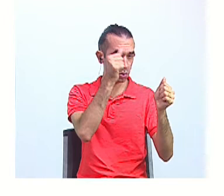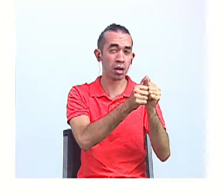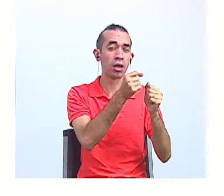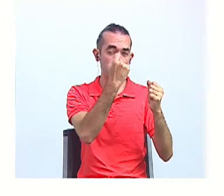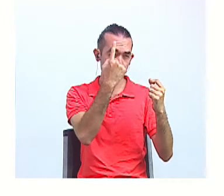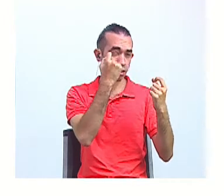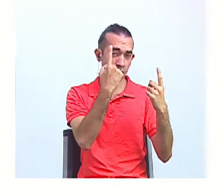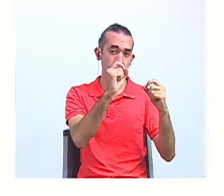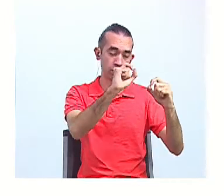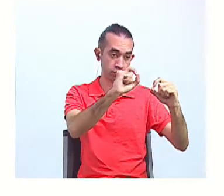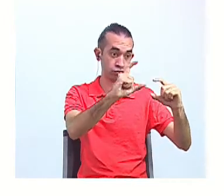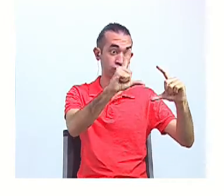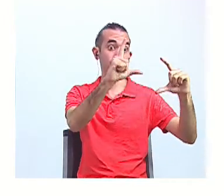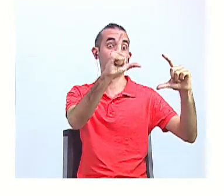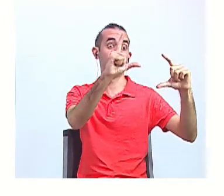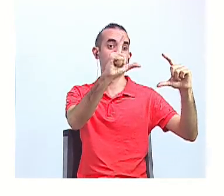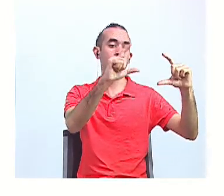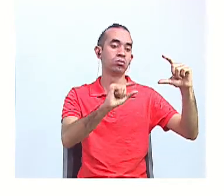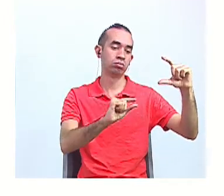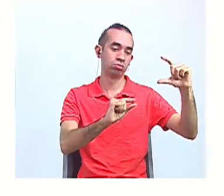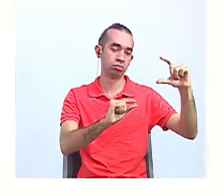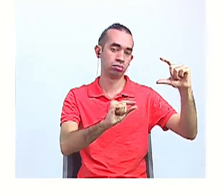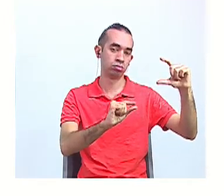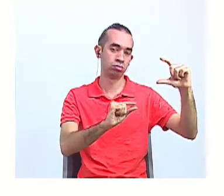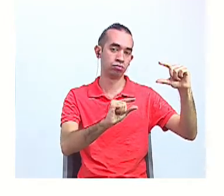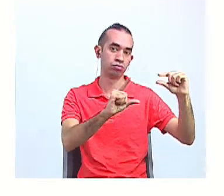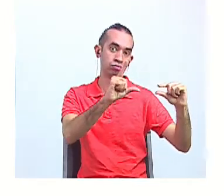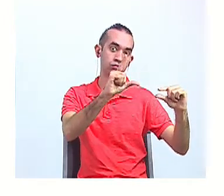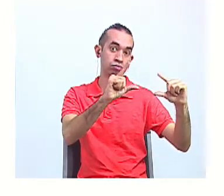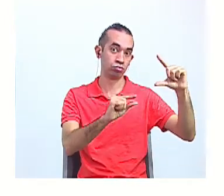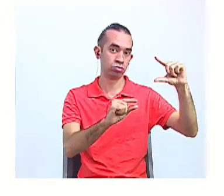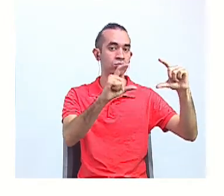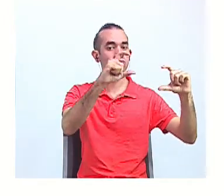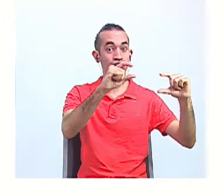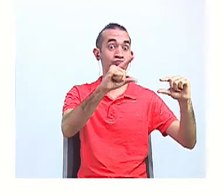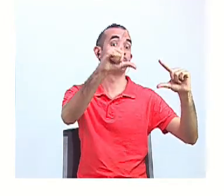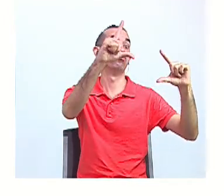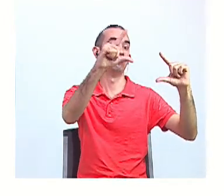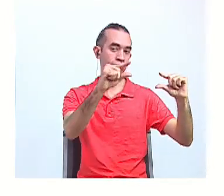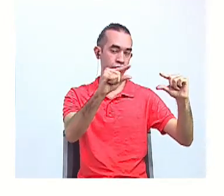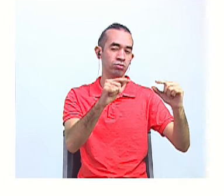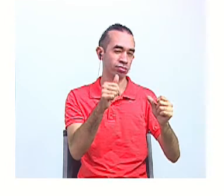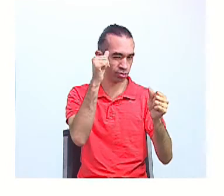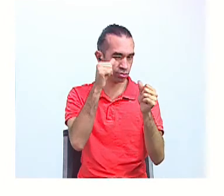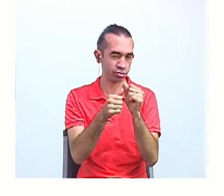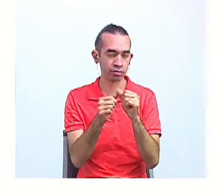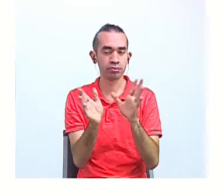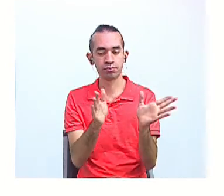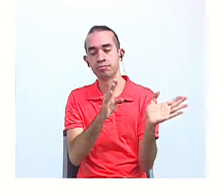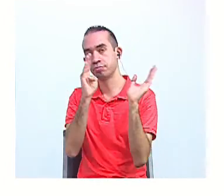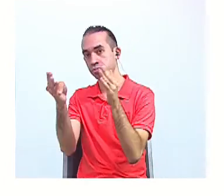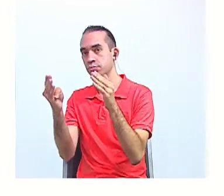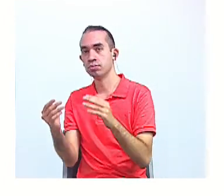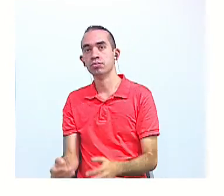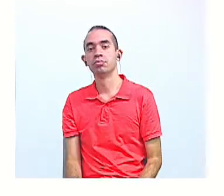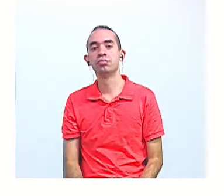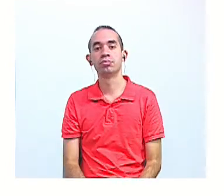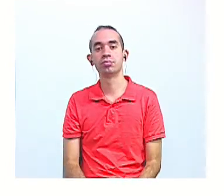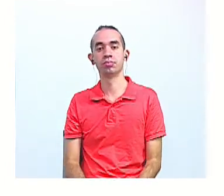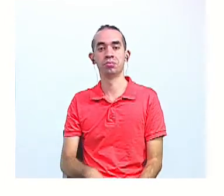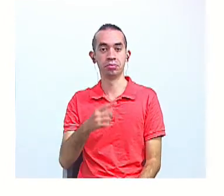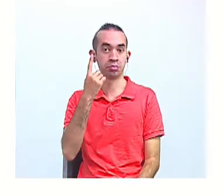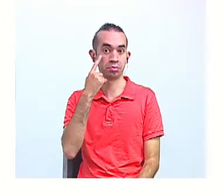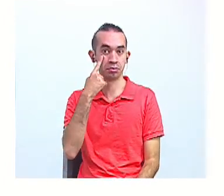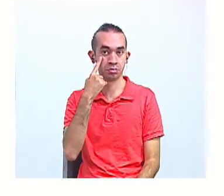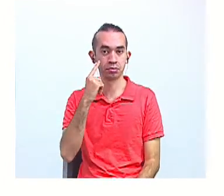comprender la relación de proporcionalidad en este caso. Cuando vemos en el caso del lado